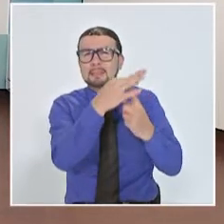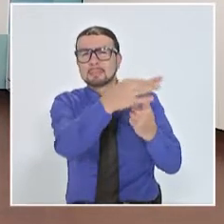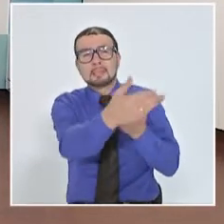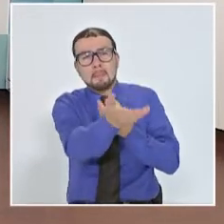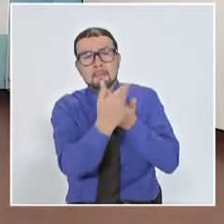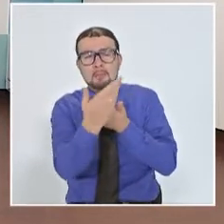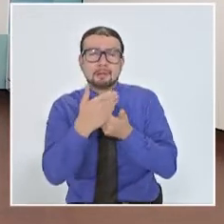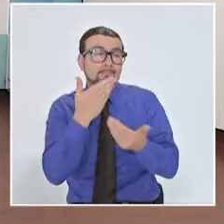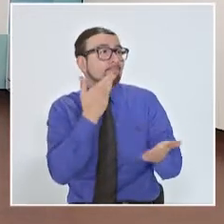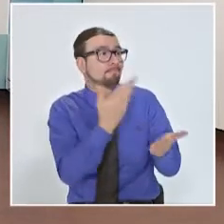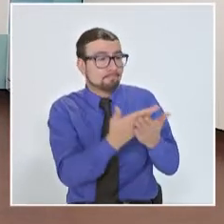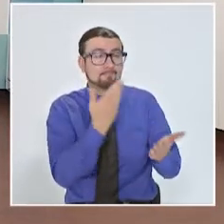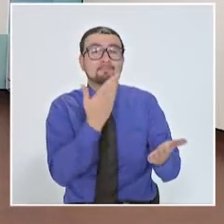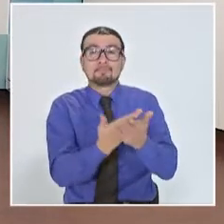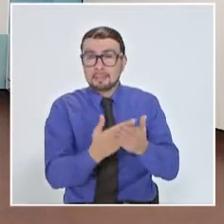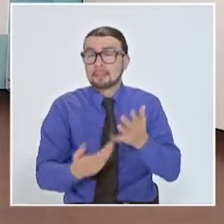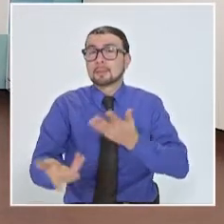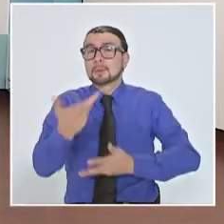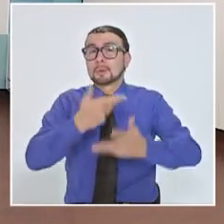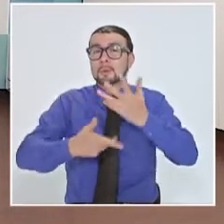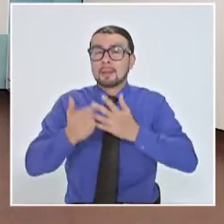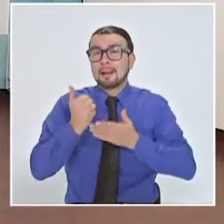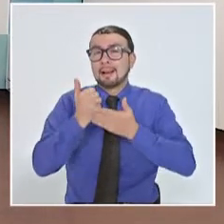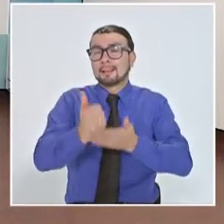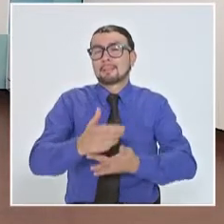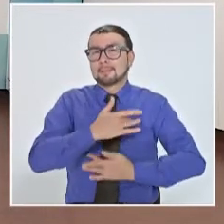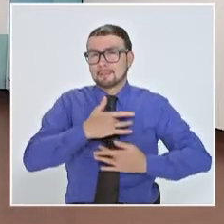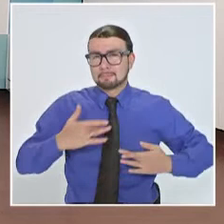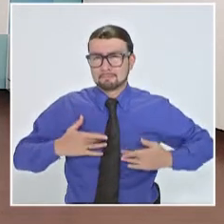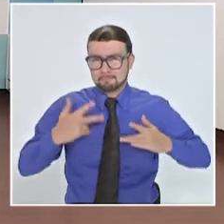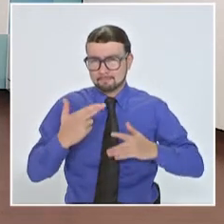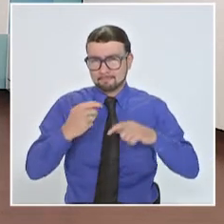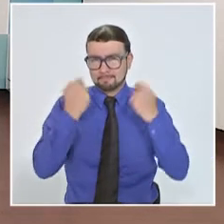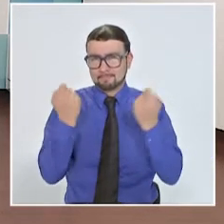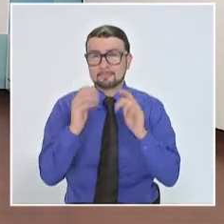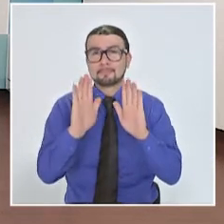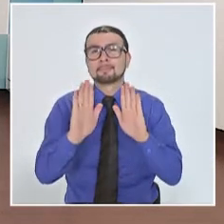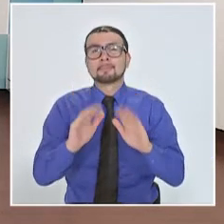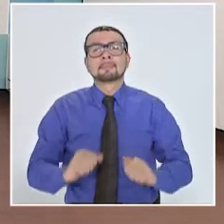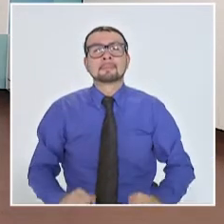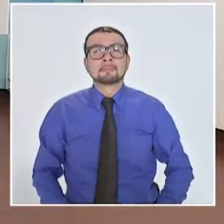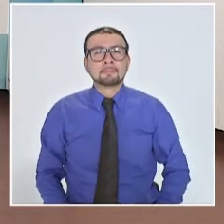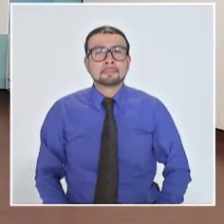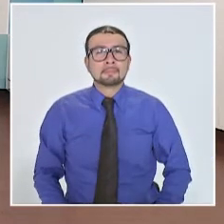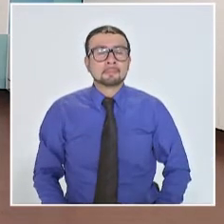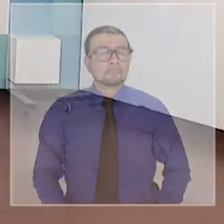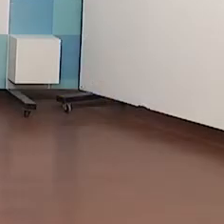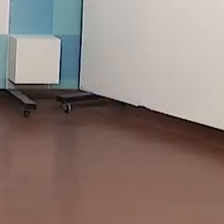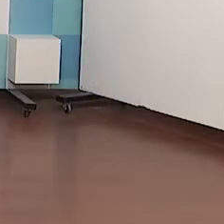hacer educación y prevención en salud. Vamos a este corte comerciales.